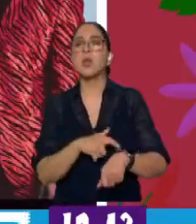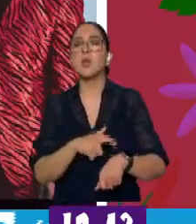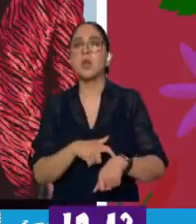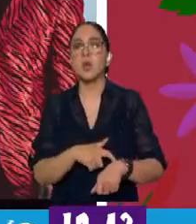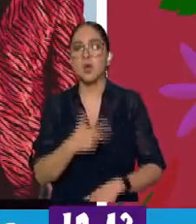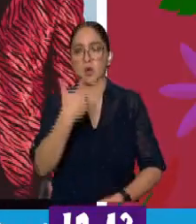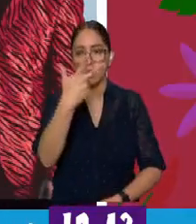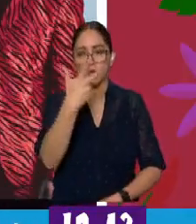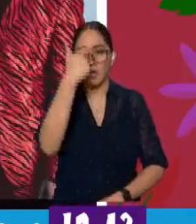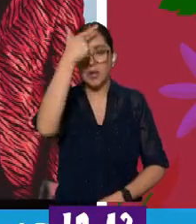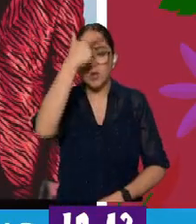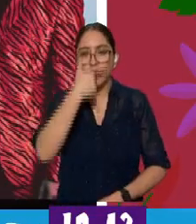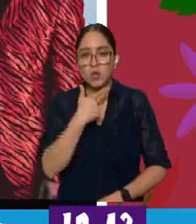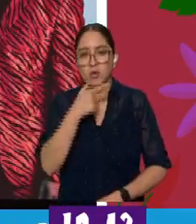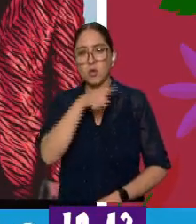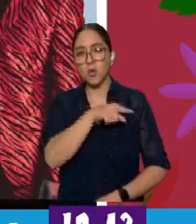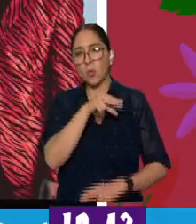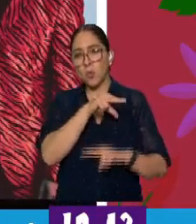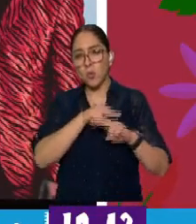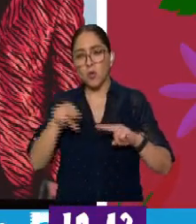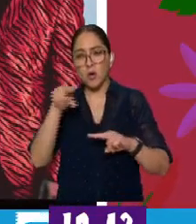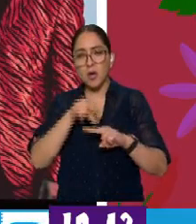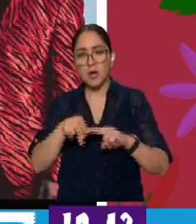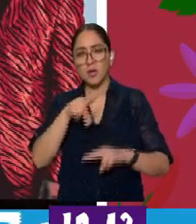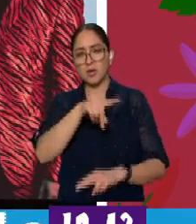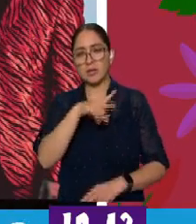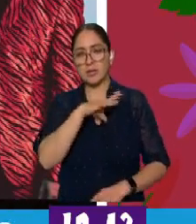de la noche, los boletos pues ya están ahí